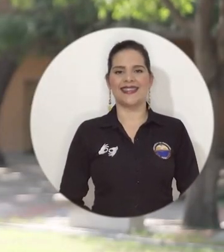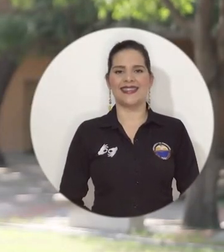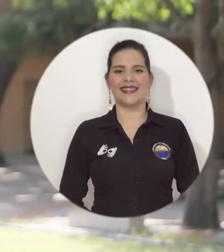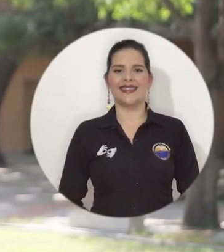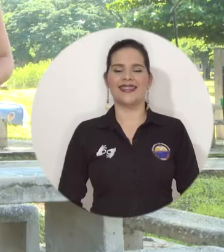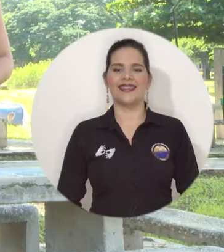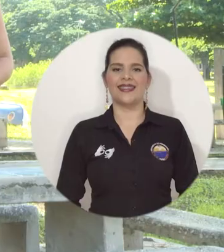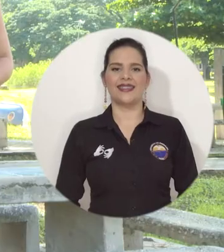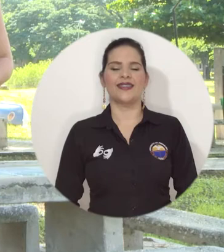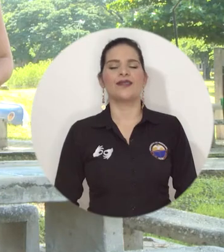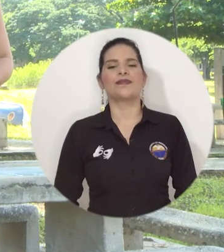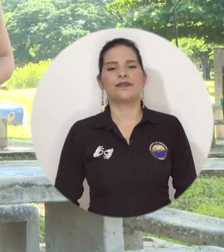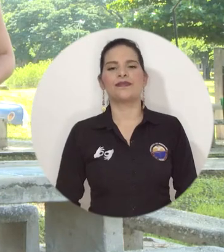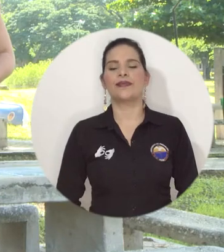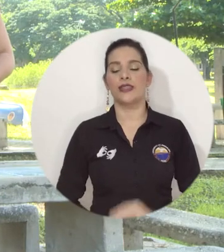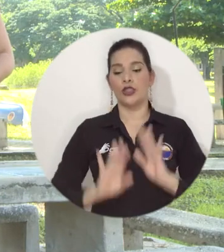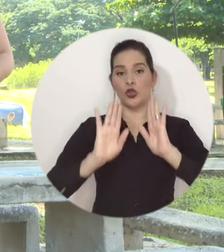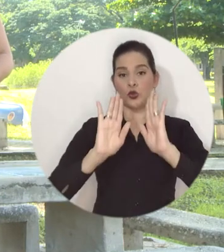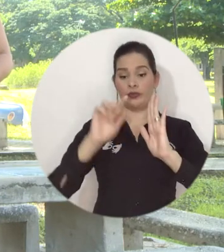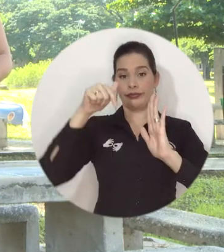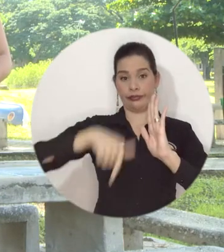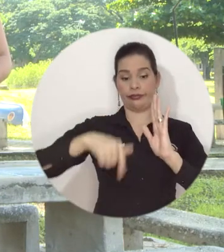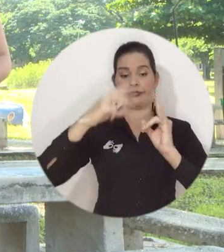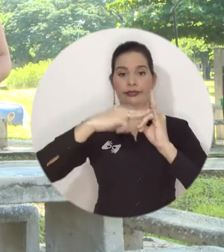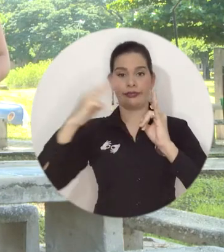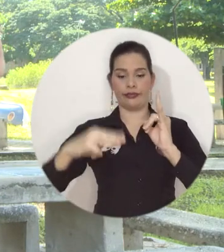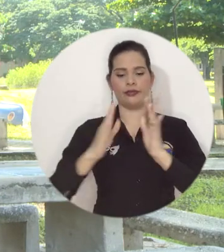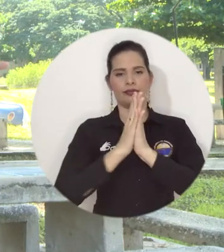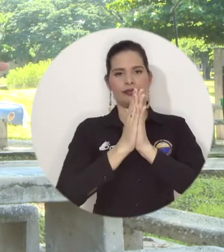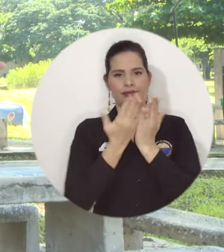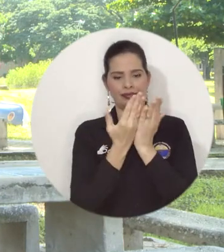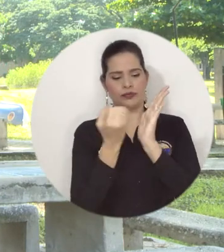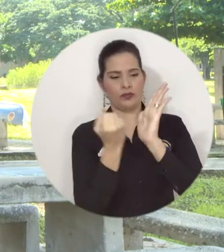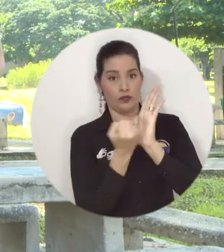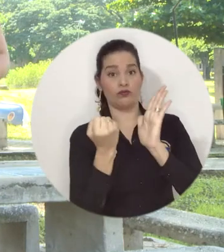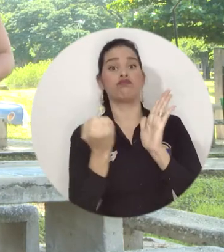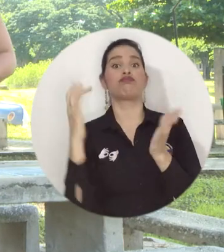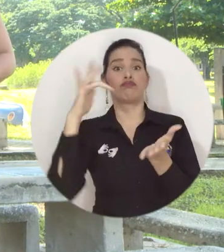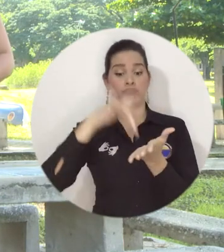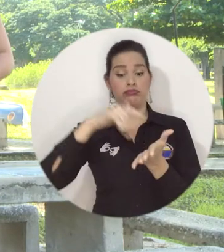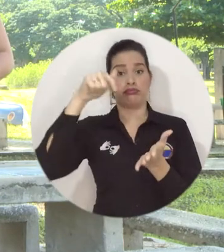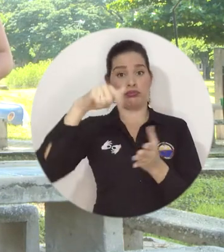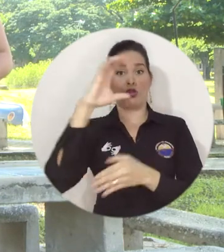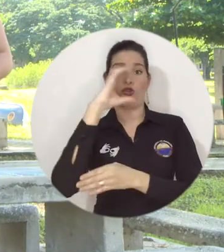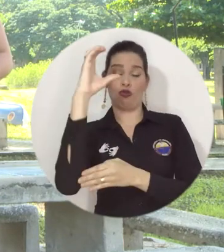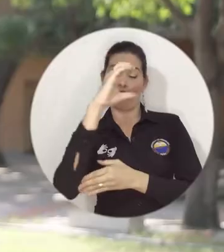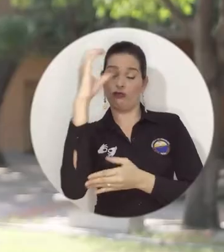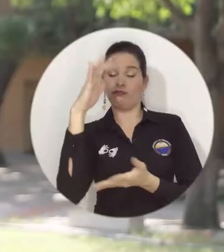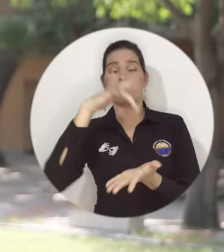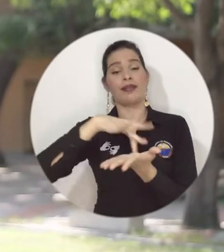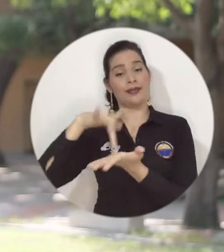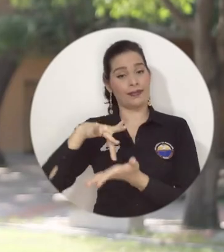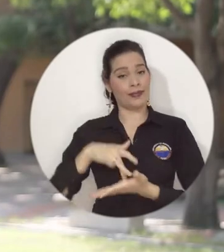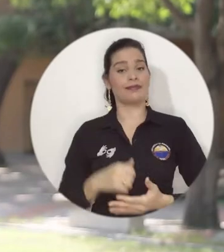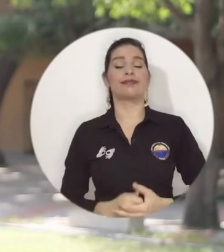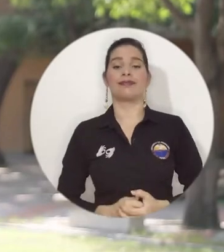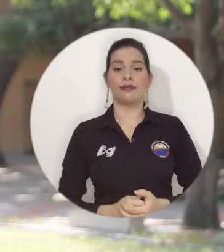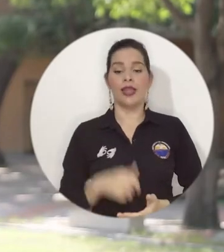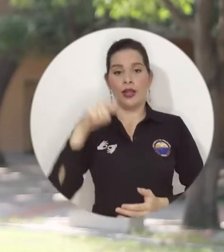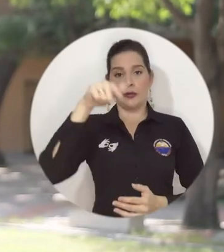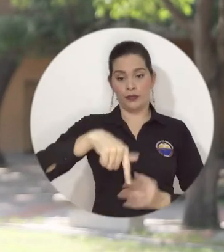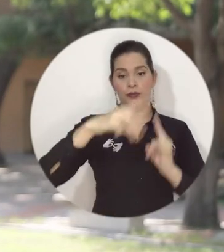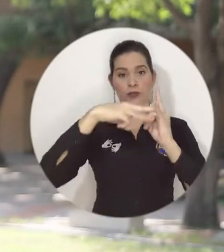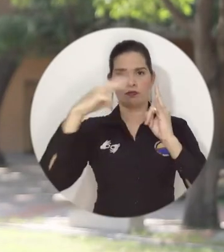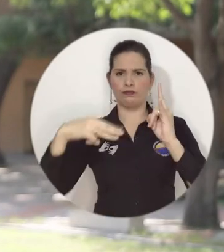industria editorial, en cabeza del doctor Jorge Enrique Elías Caro, como director de publicaciones y fomento editorial, se presentaron libros en la